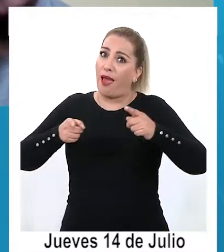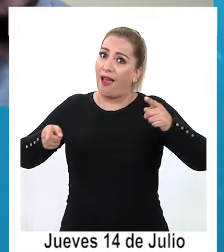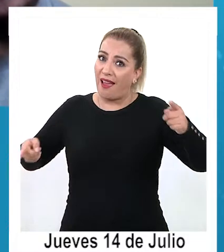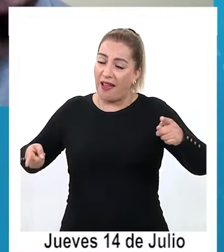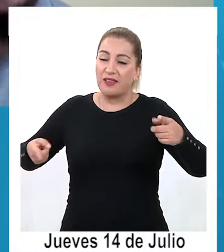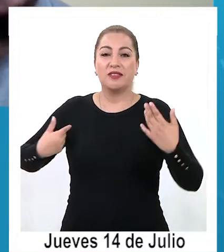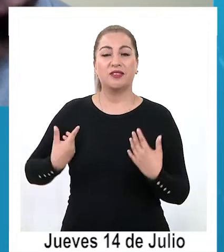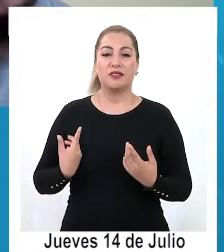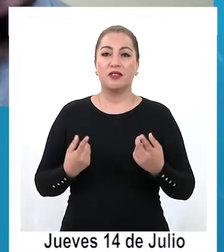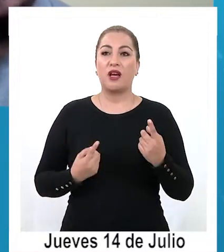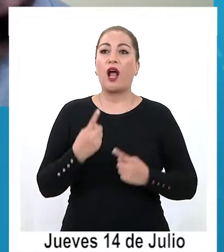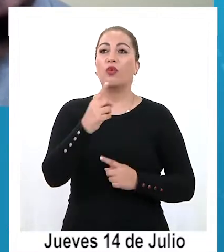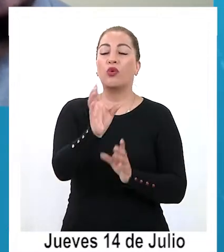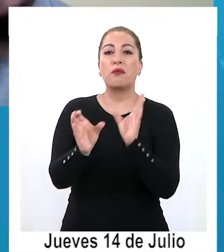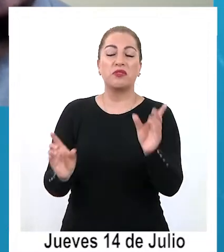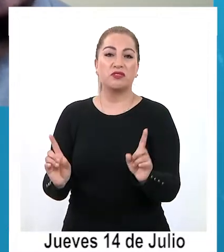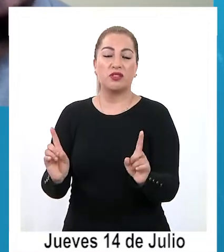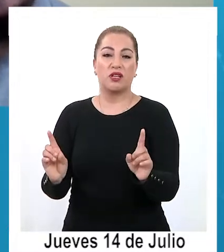hecho, convencionales